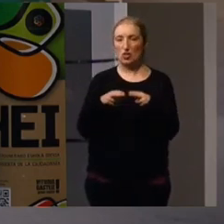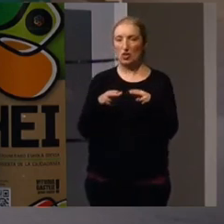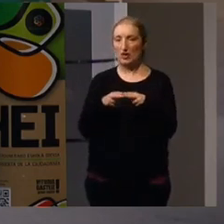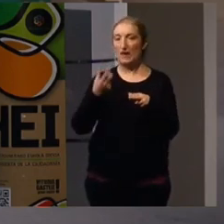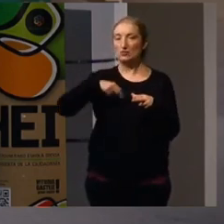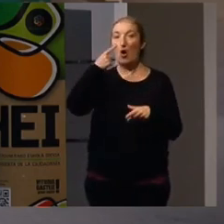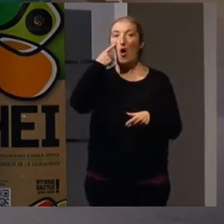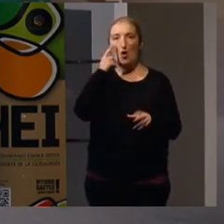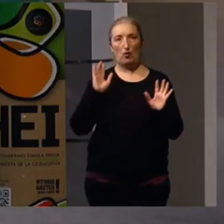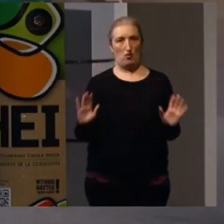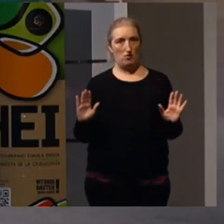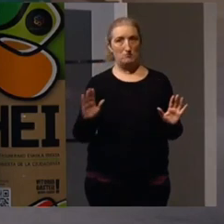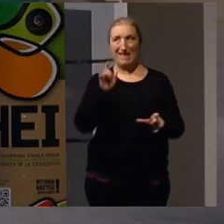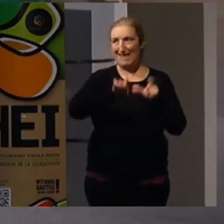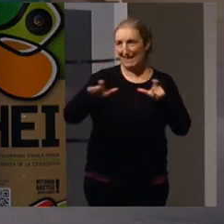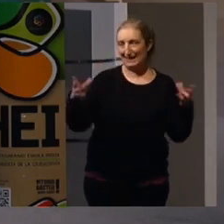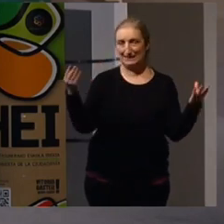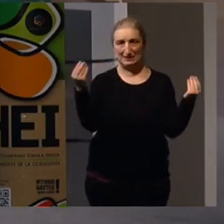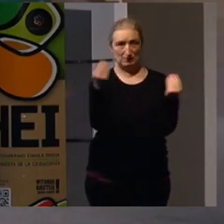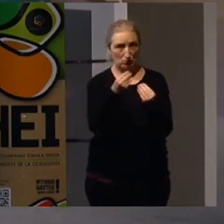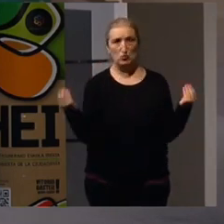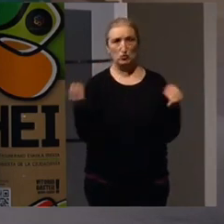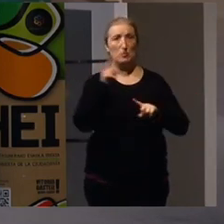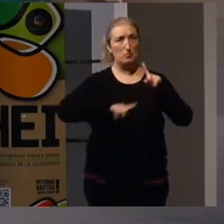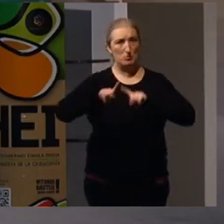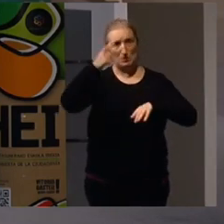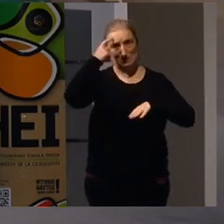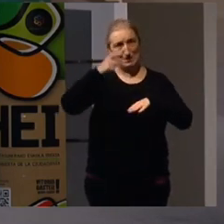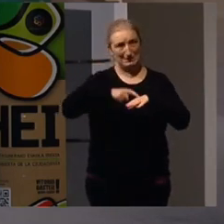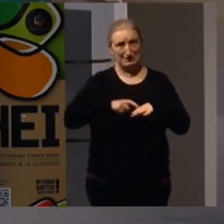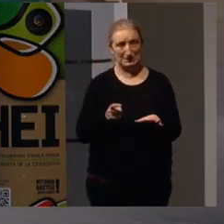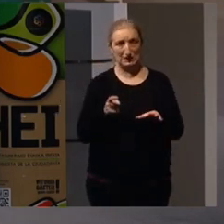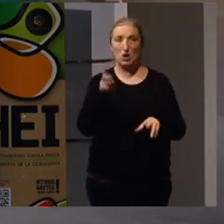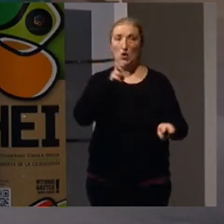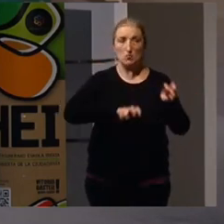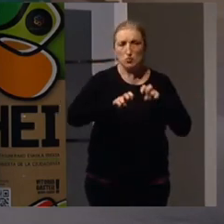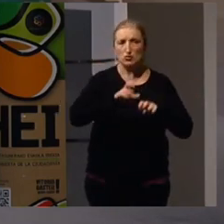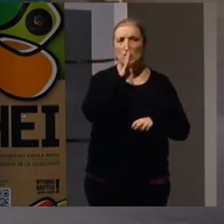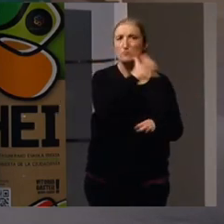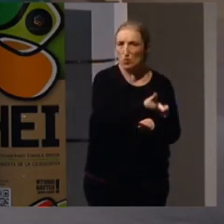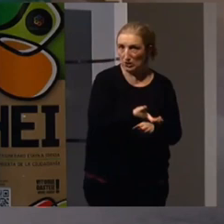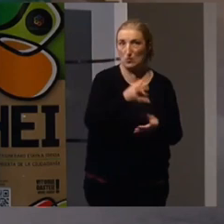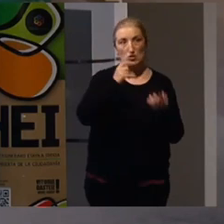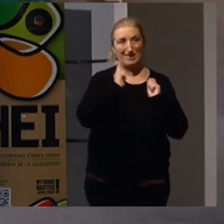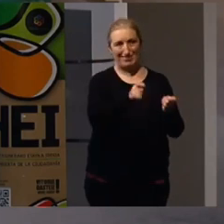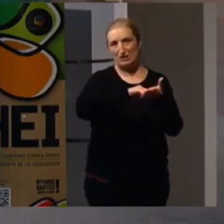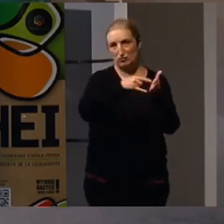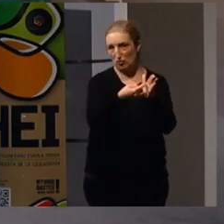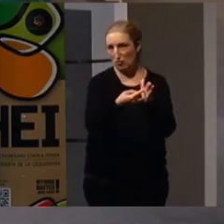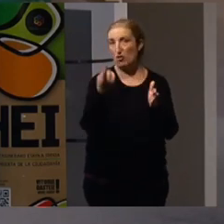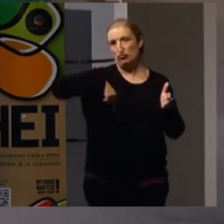es, ojo, que si tanta gente expresa ese sufrimiento psíquico, tenemos que buscar esas causas y tenemos que ser capaces de